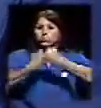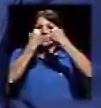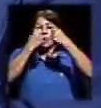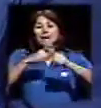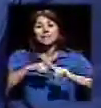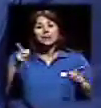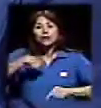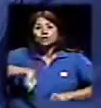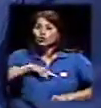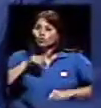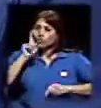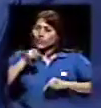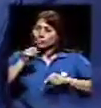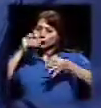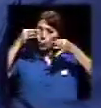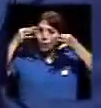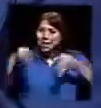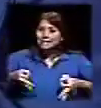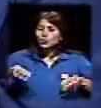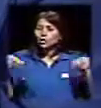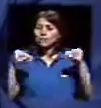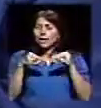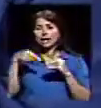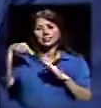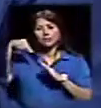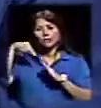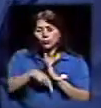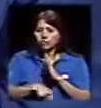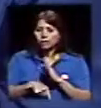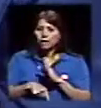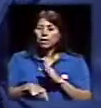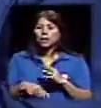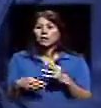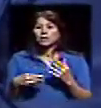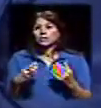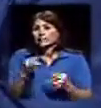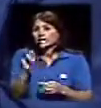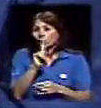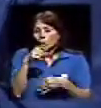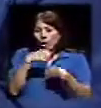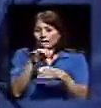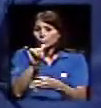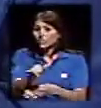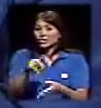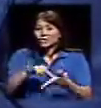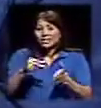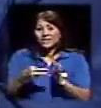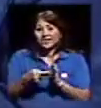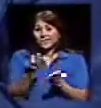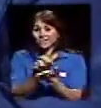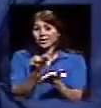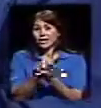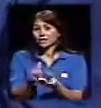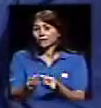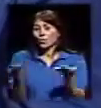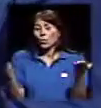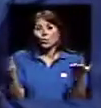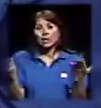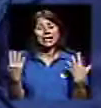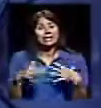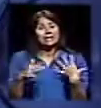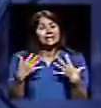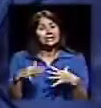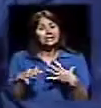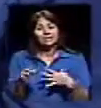de alto impacto o de alto, mayor alcance, estaríamos comprometiendo las finanzas públicas más de lo que ya